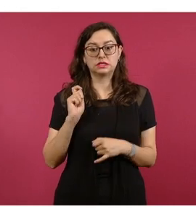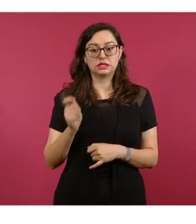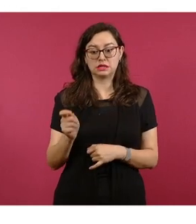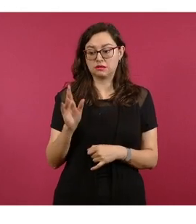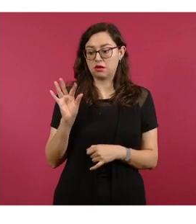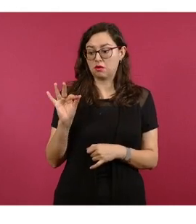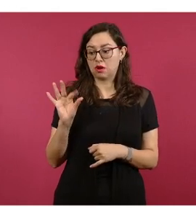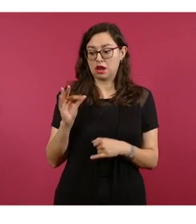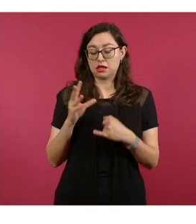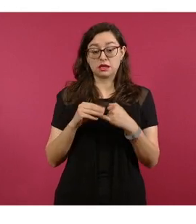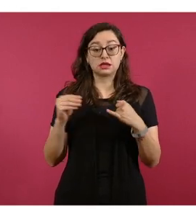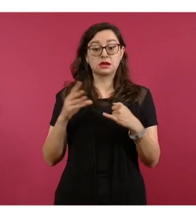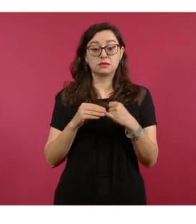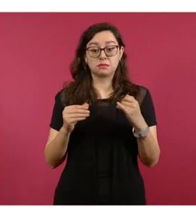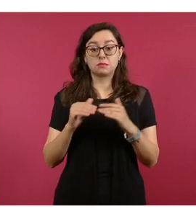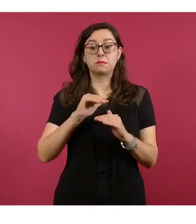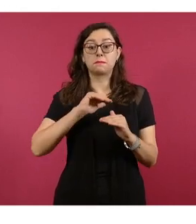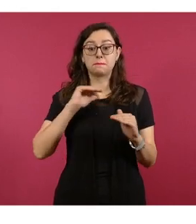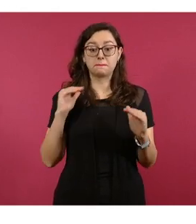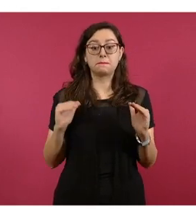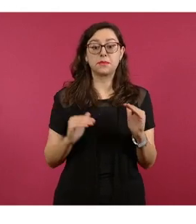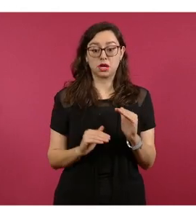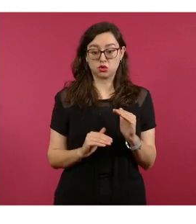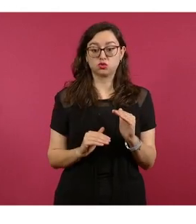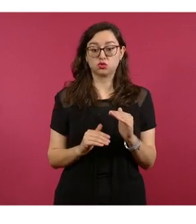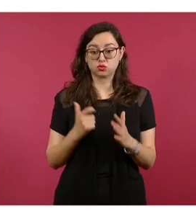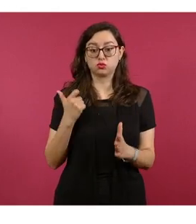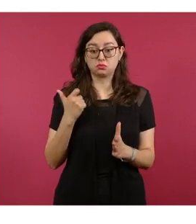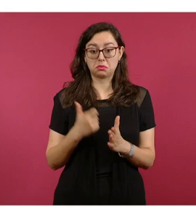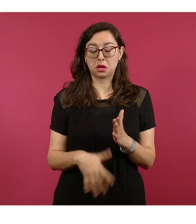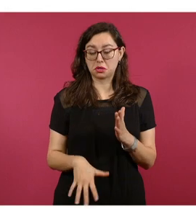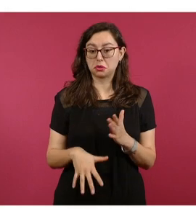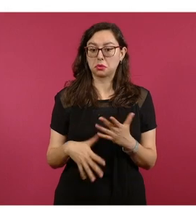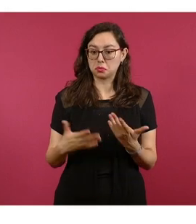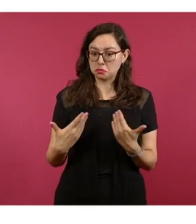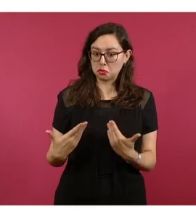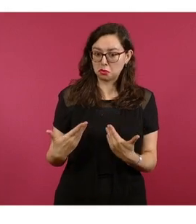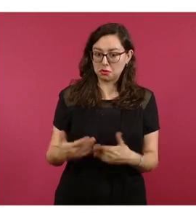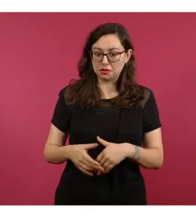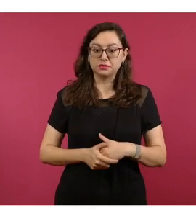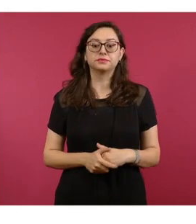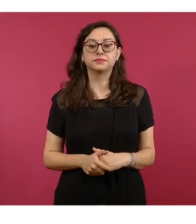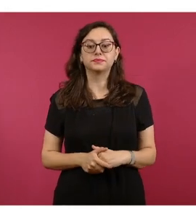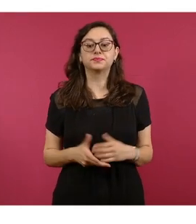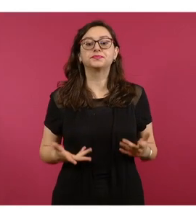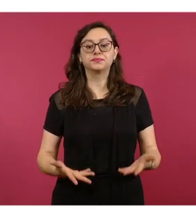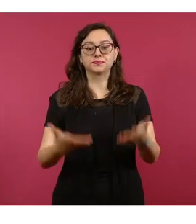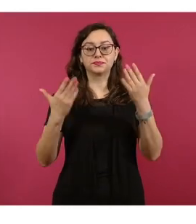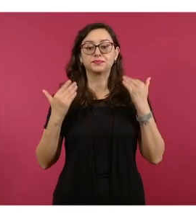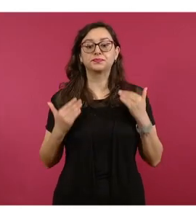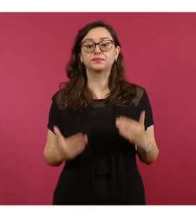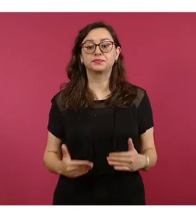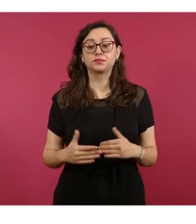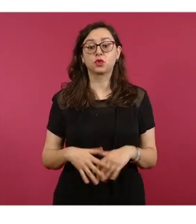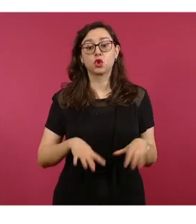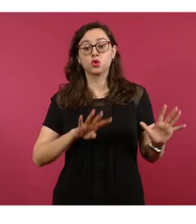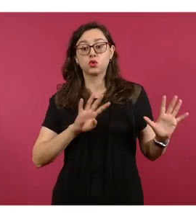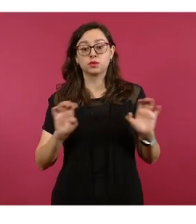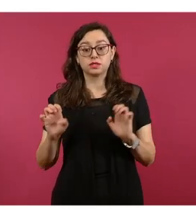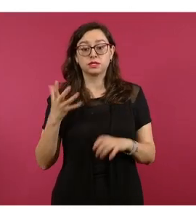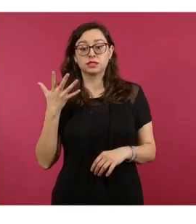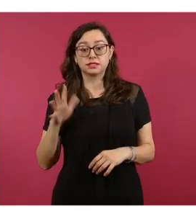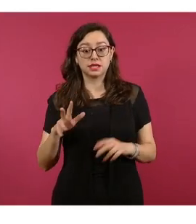centavos debajo de su máximo regional. Finalmente, de las 910 verificaciones ya